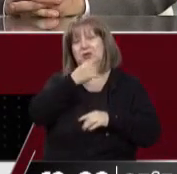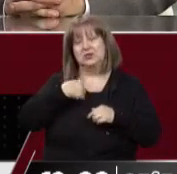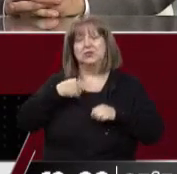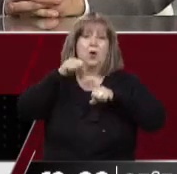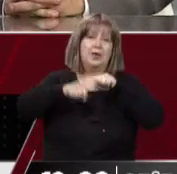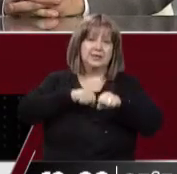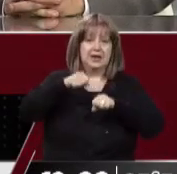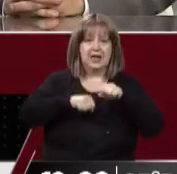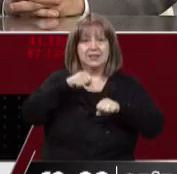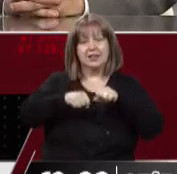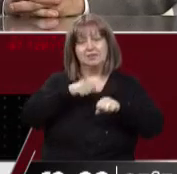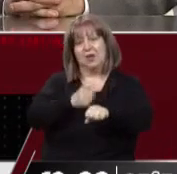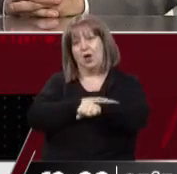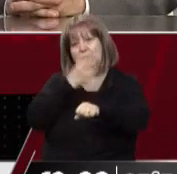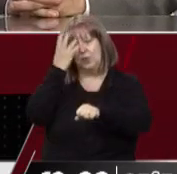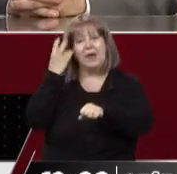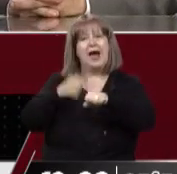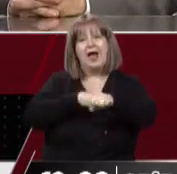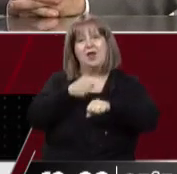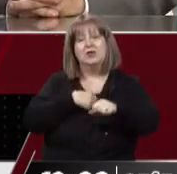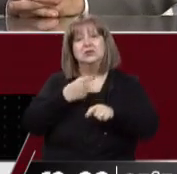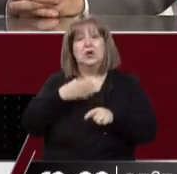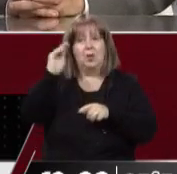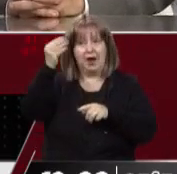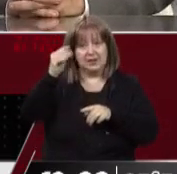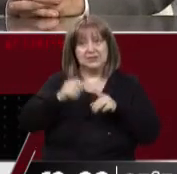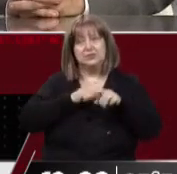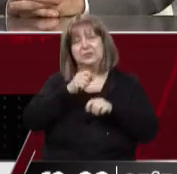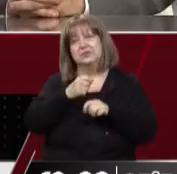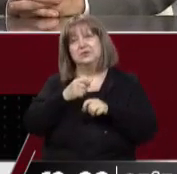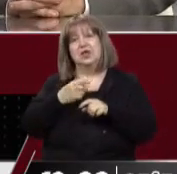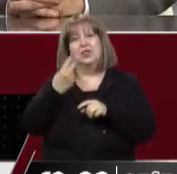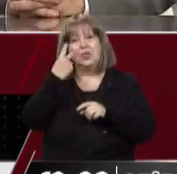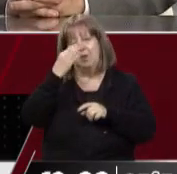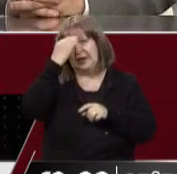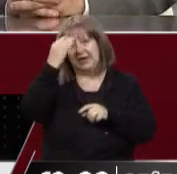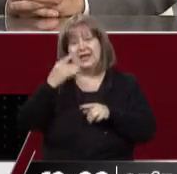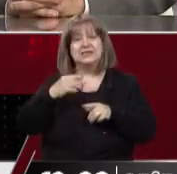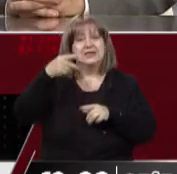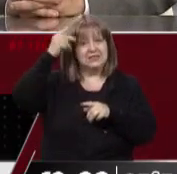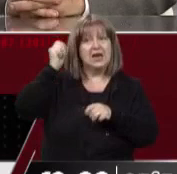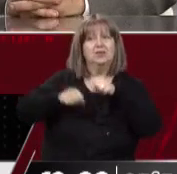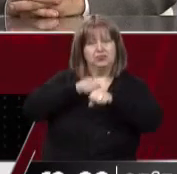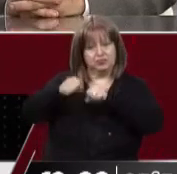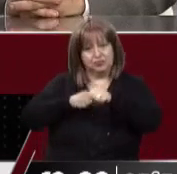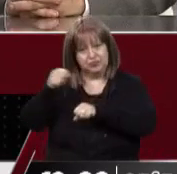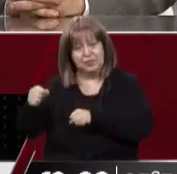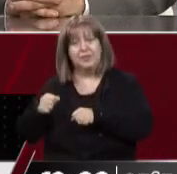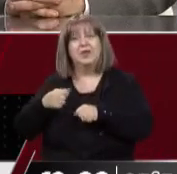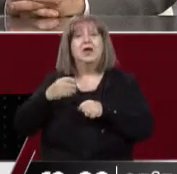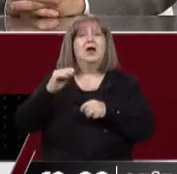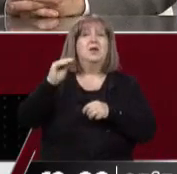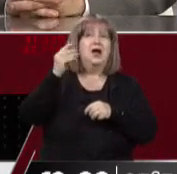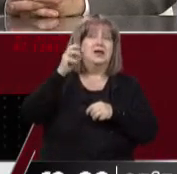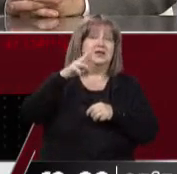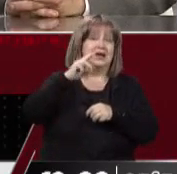en bicicleta, bueno, seguí las selecciones en Brasil, en 2014, 2015 Copa América Chile, 2016 Juego Olímpico de Río de